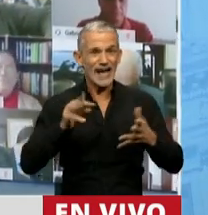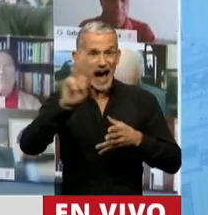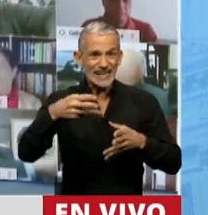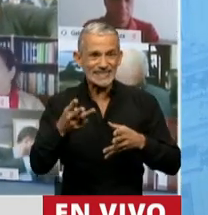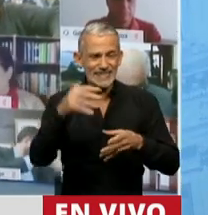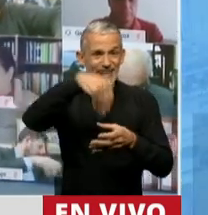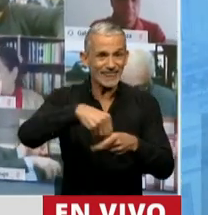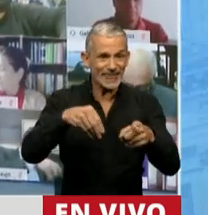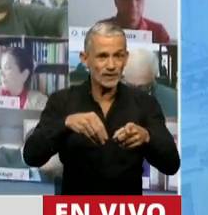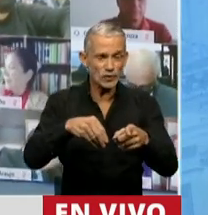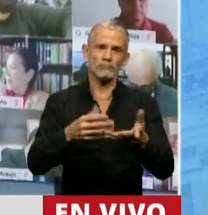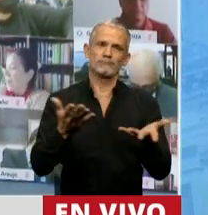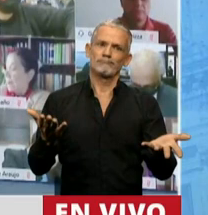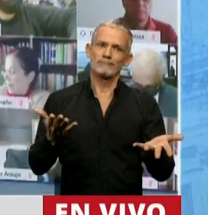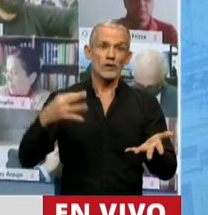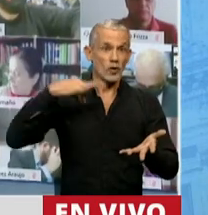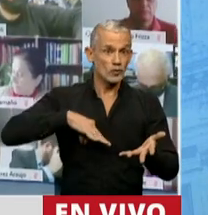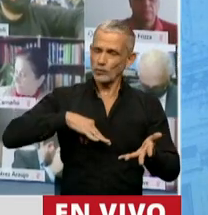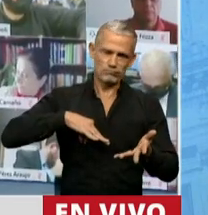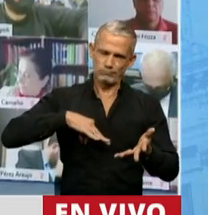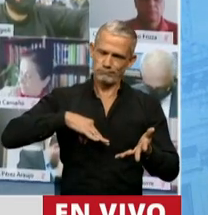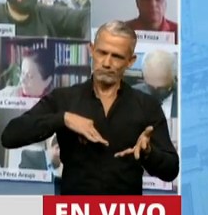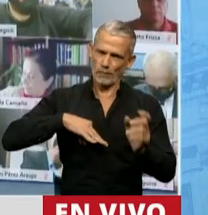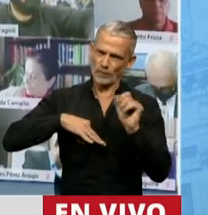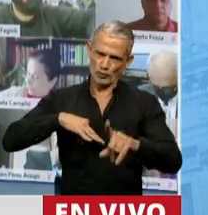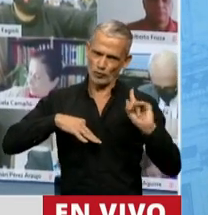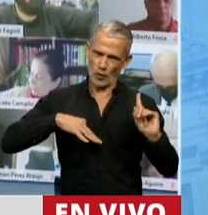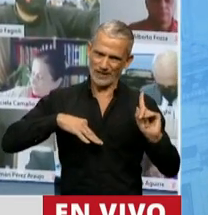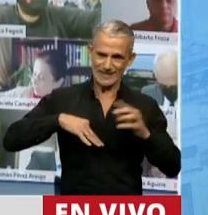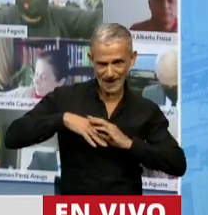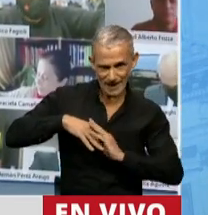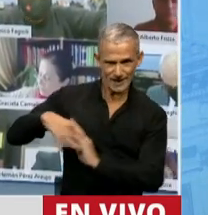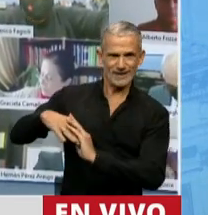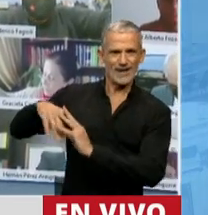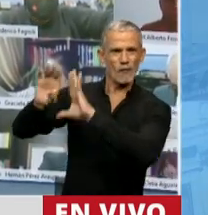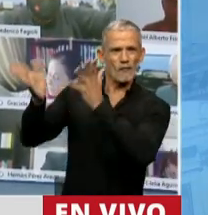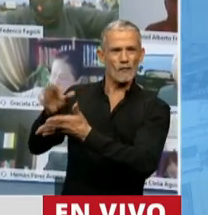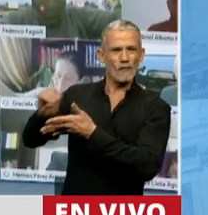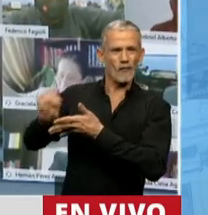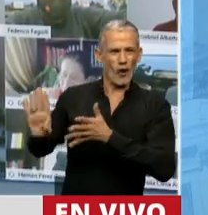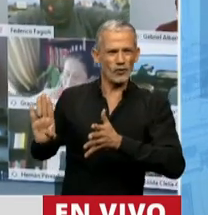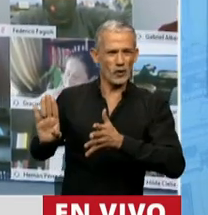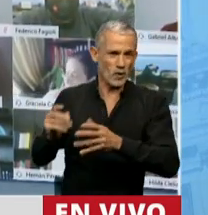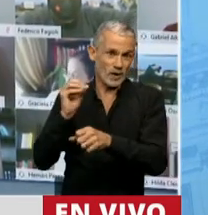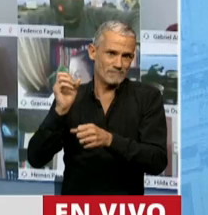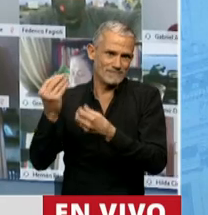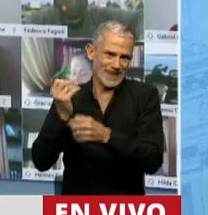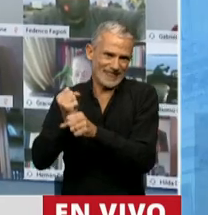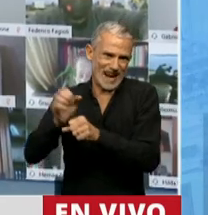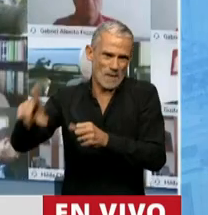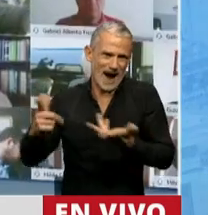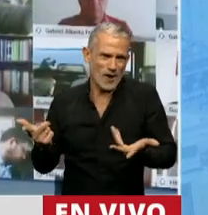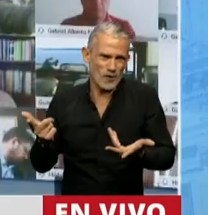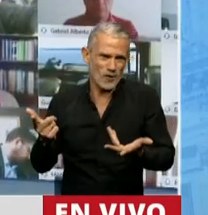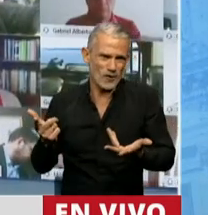tiene participaciones, esos honorarios no les pertenecen a ellos porque son parte de la función que están realizando